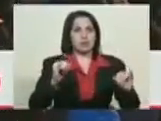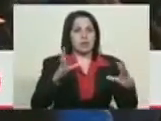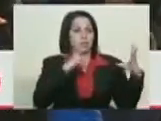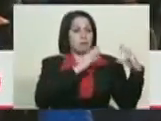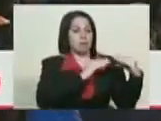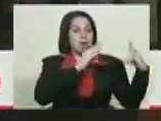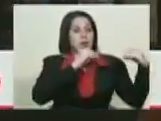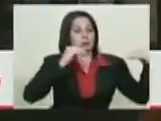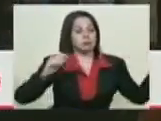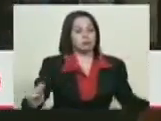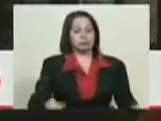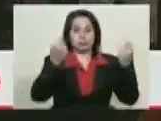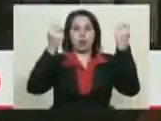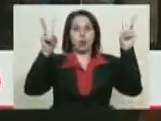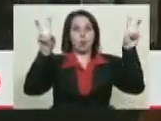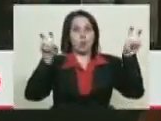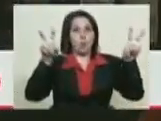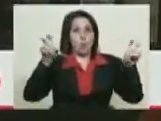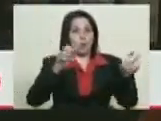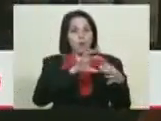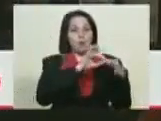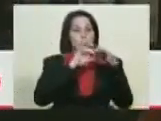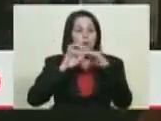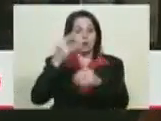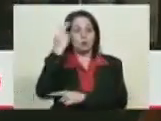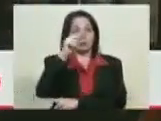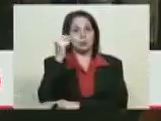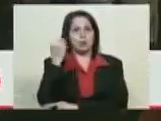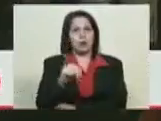esperanza renovada, de unión nacional.